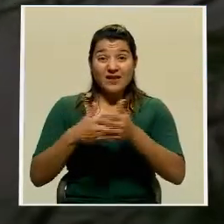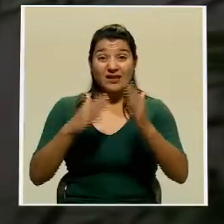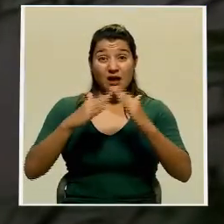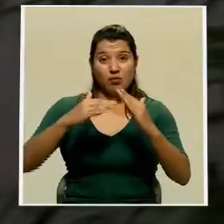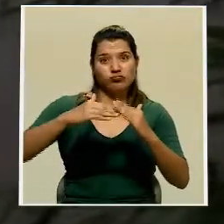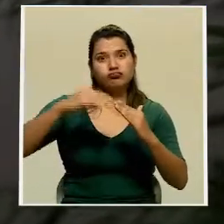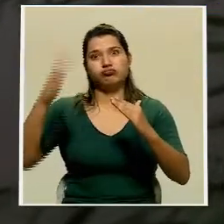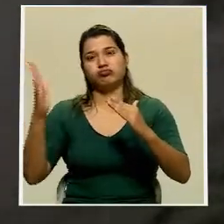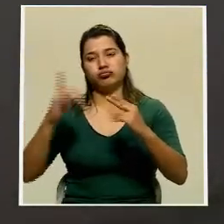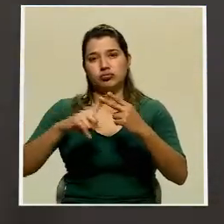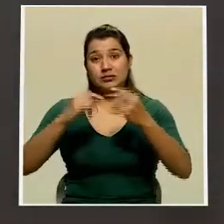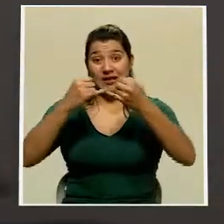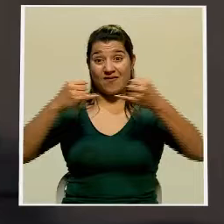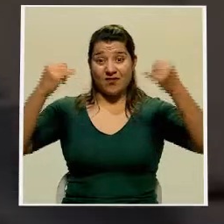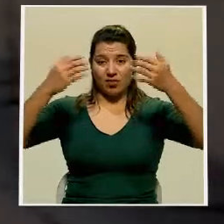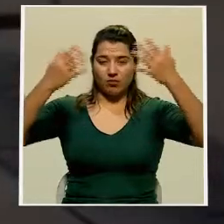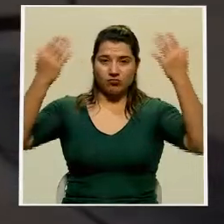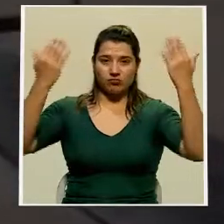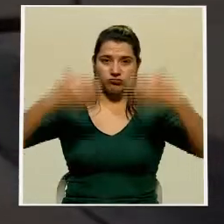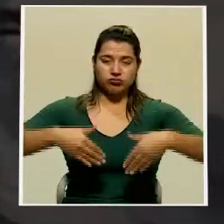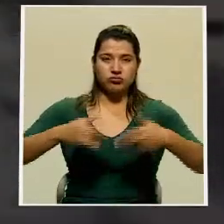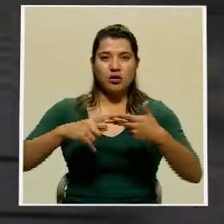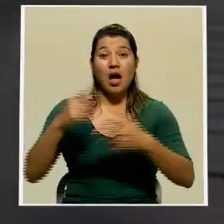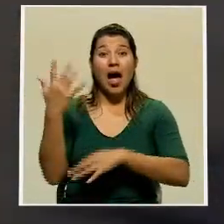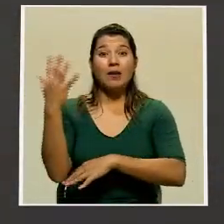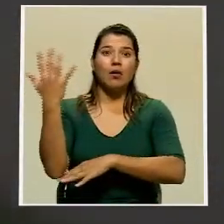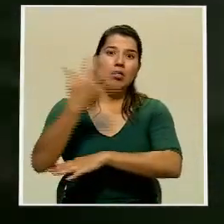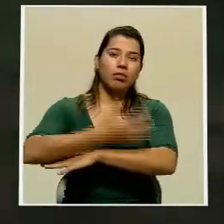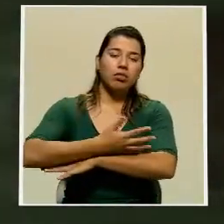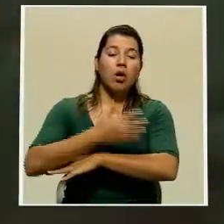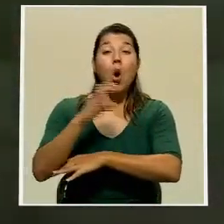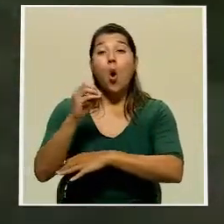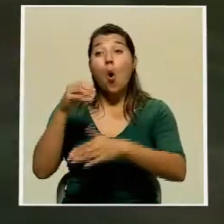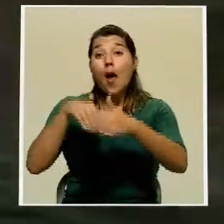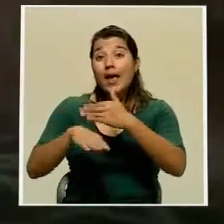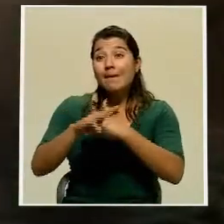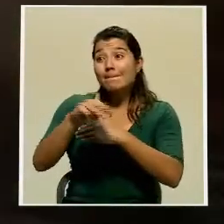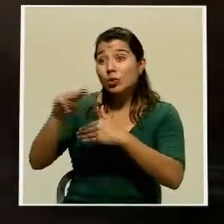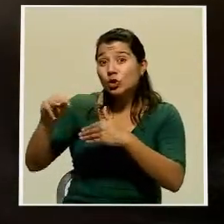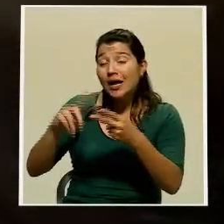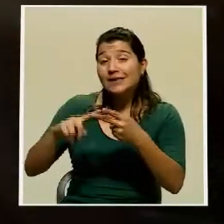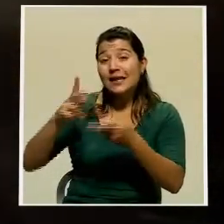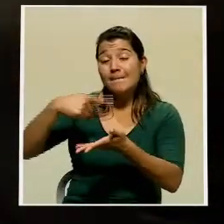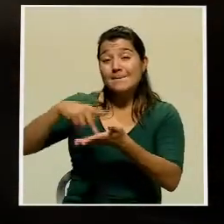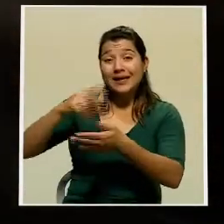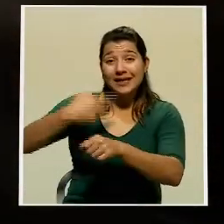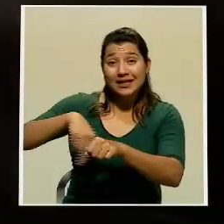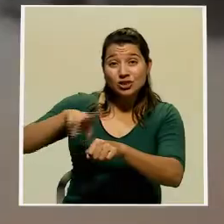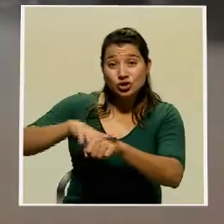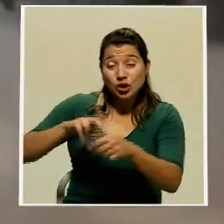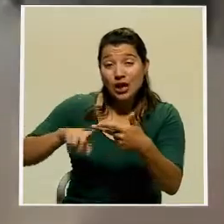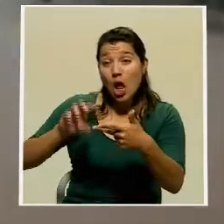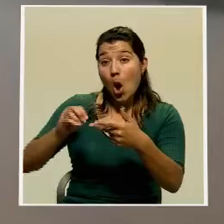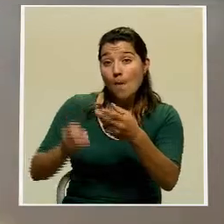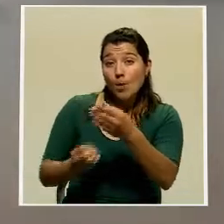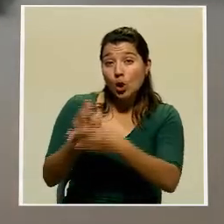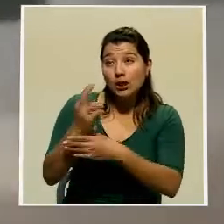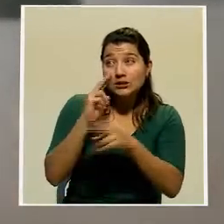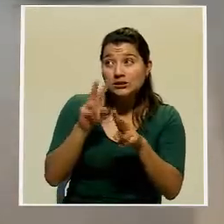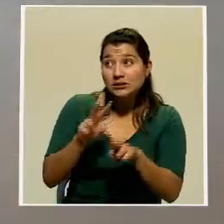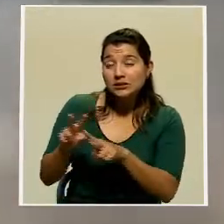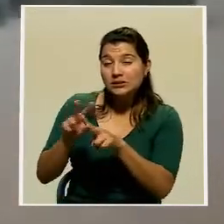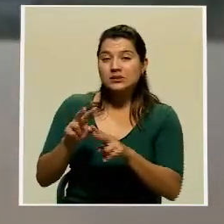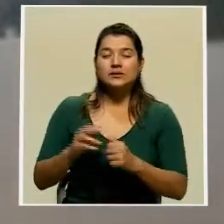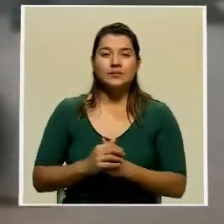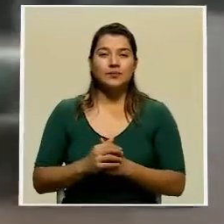cableado eléctrico, rótulos, árboles y en las partes montañosas y en los parques nacionales y volcanes de Guanacaste.